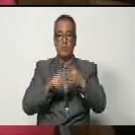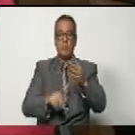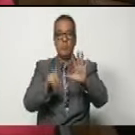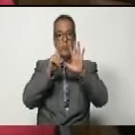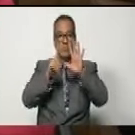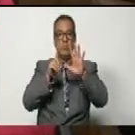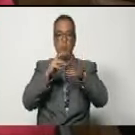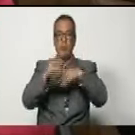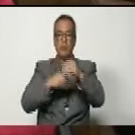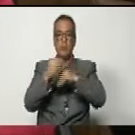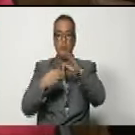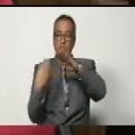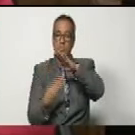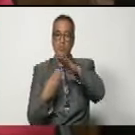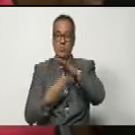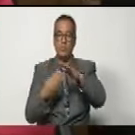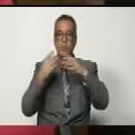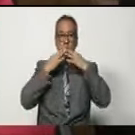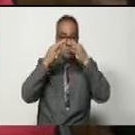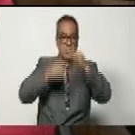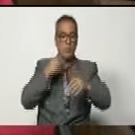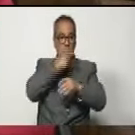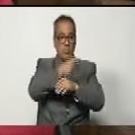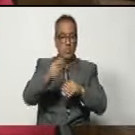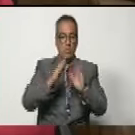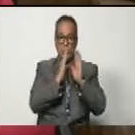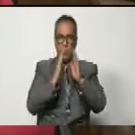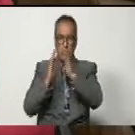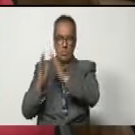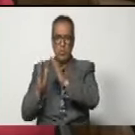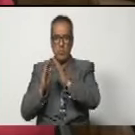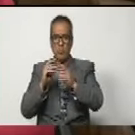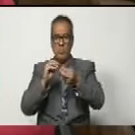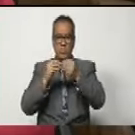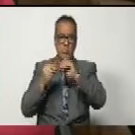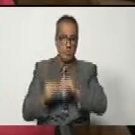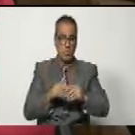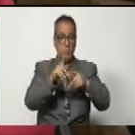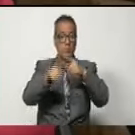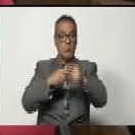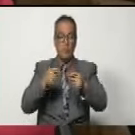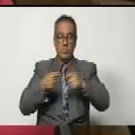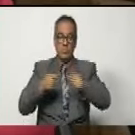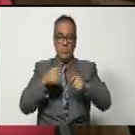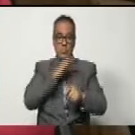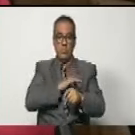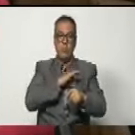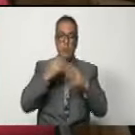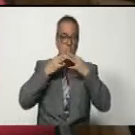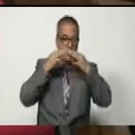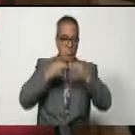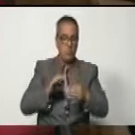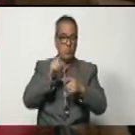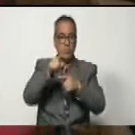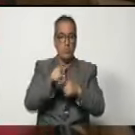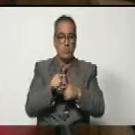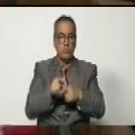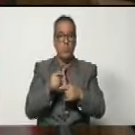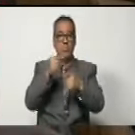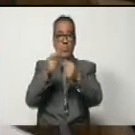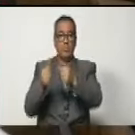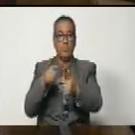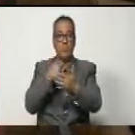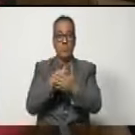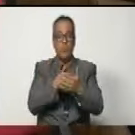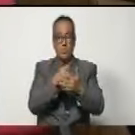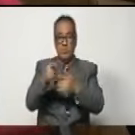6. Establecer las bases que garanticen al pueblo organizado el ejercicio de la Contraloría Social para asegurar que la inversión de